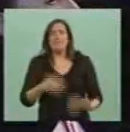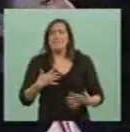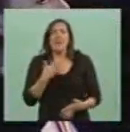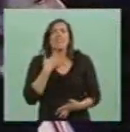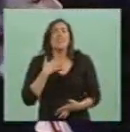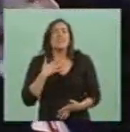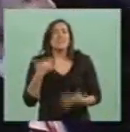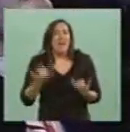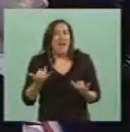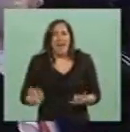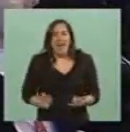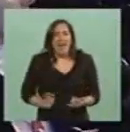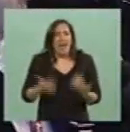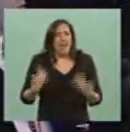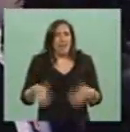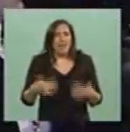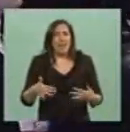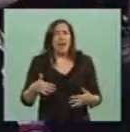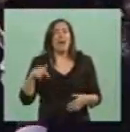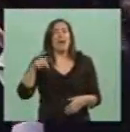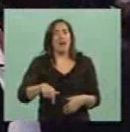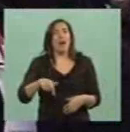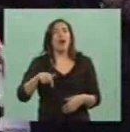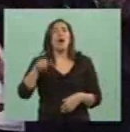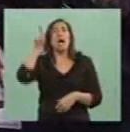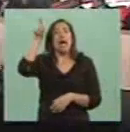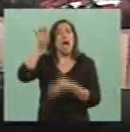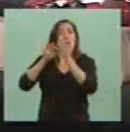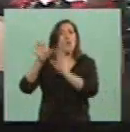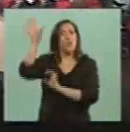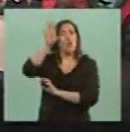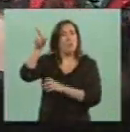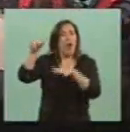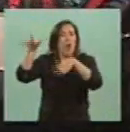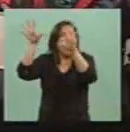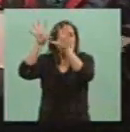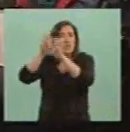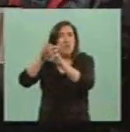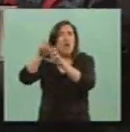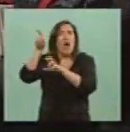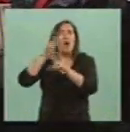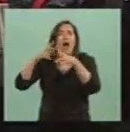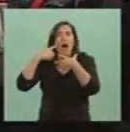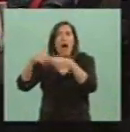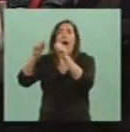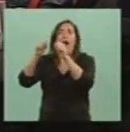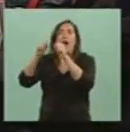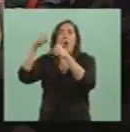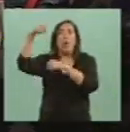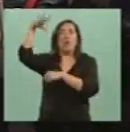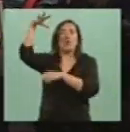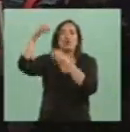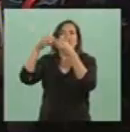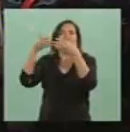deseosos de que realmente se encuentre una luz a esa crisis, porque si con todo este mundo en